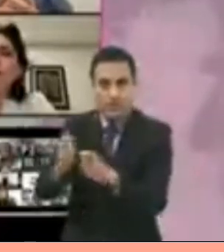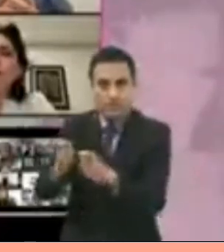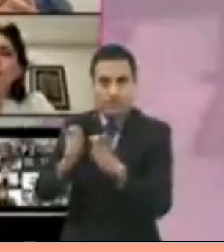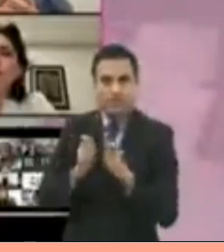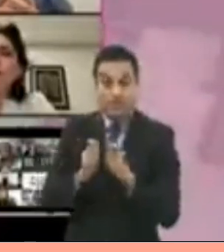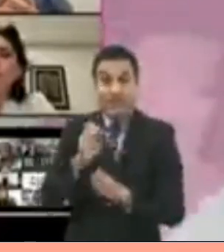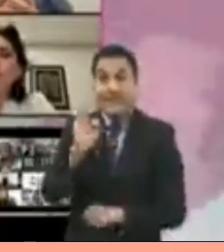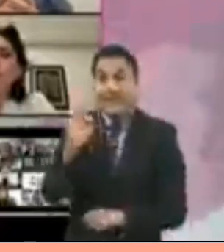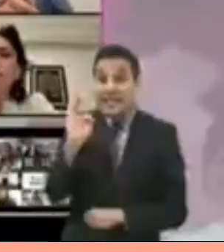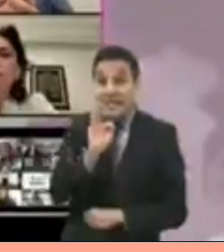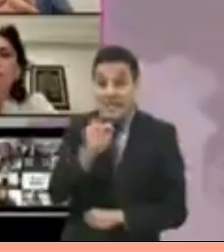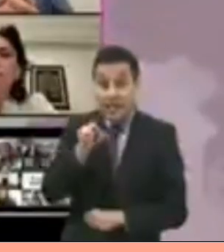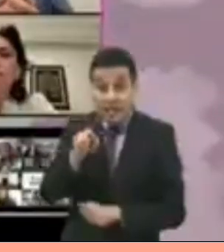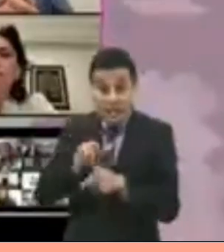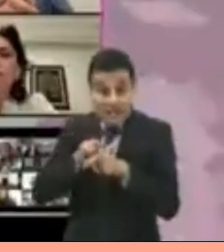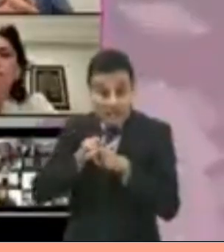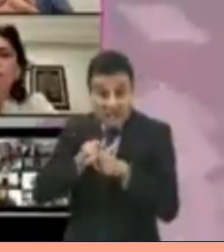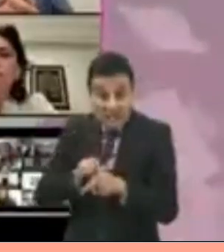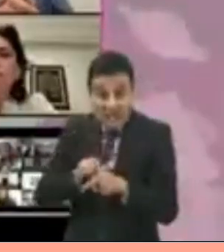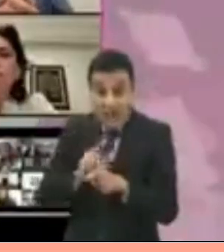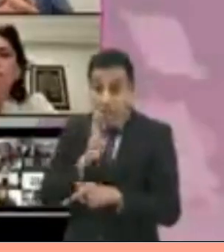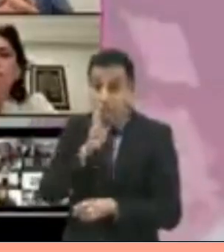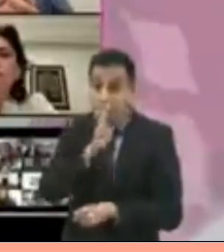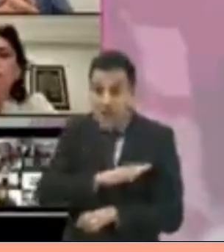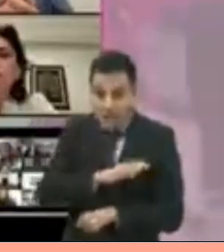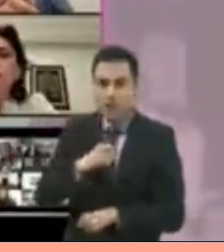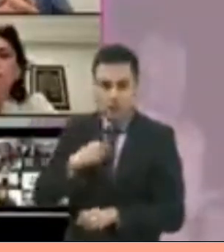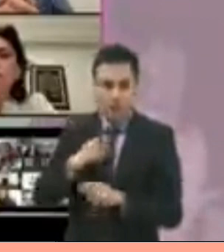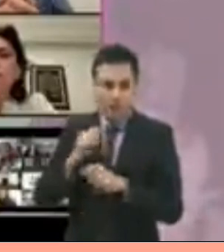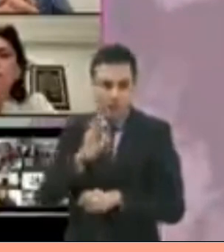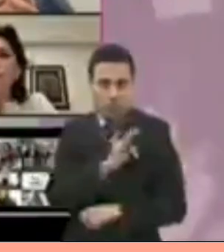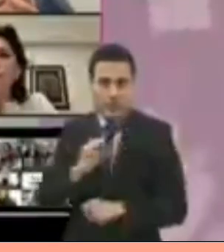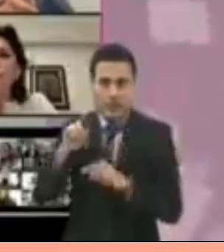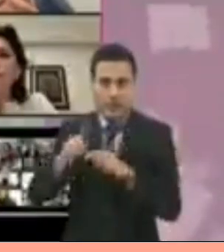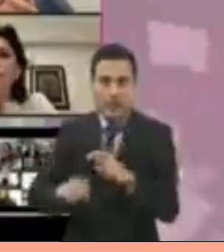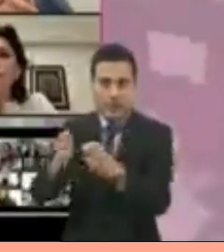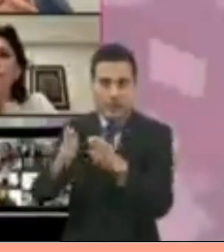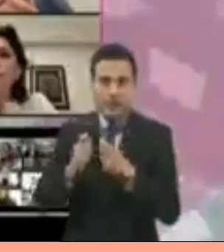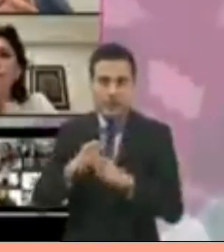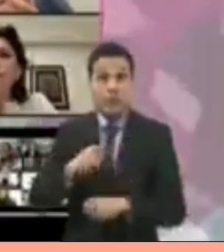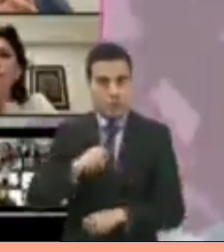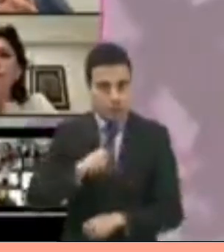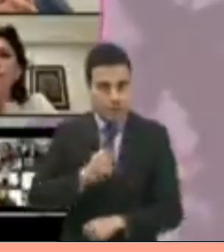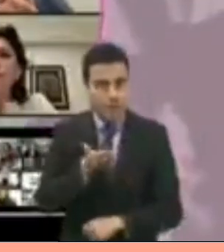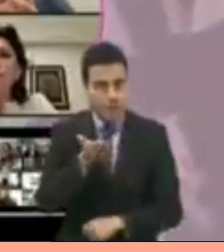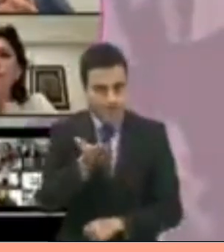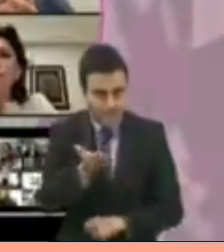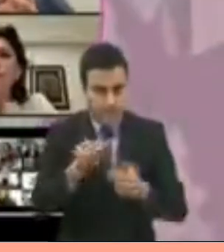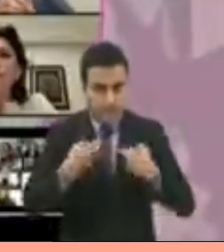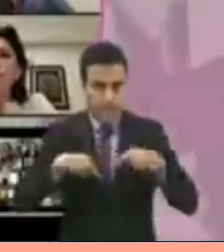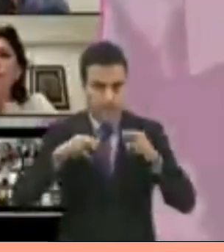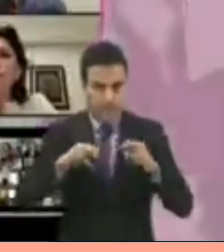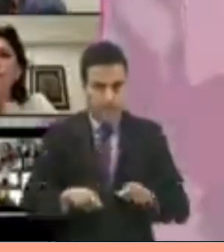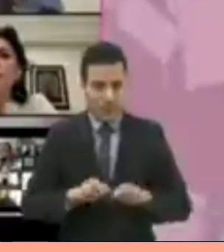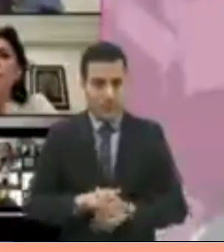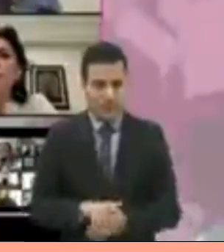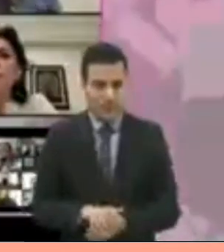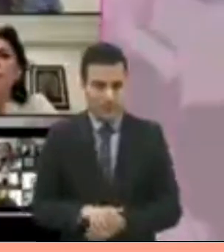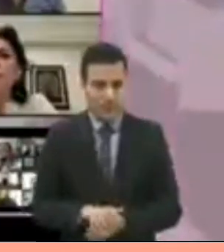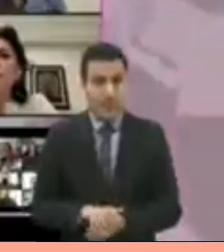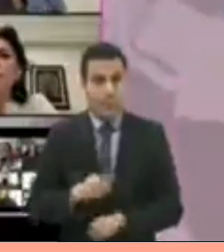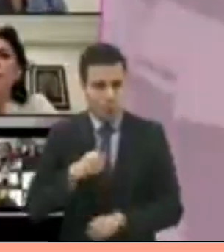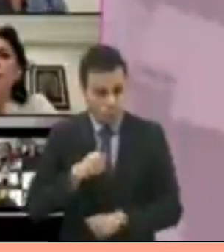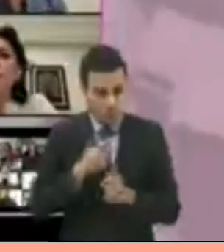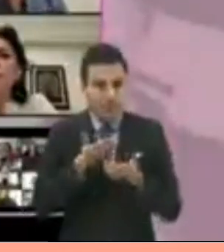conducta, el presidente podrá interrumpir su participación y retirar el uso de la palabra. Le voy a pedir, señor representante, que en aras de la